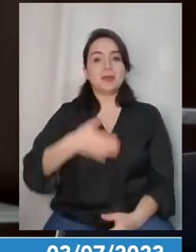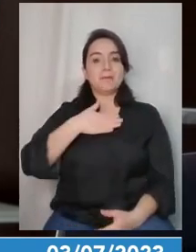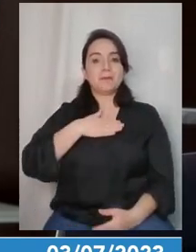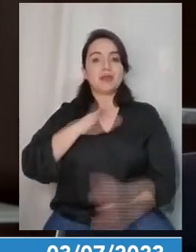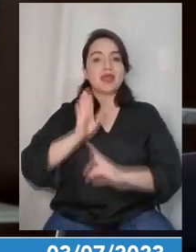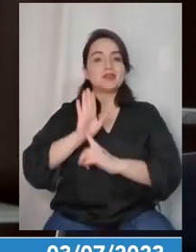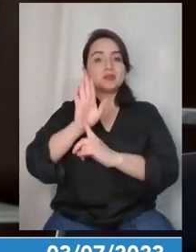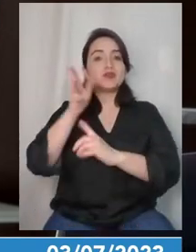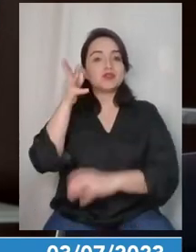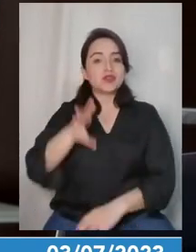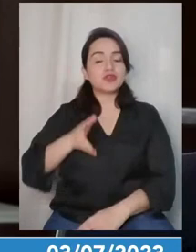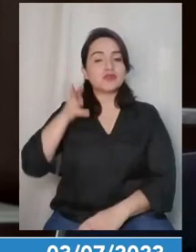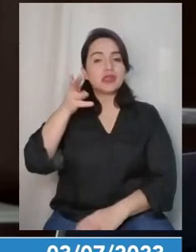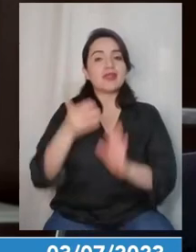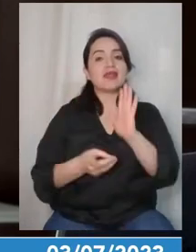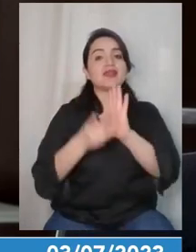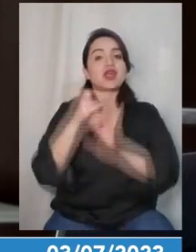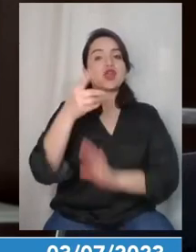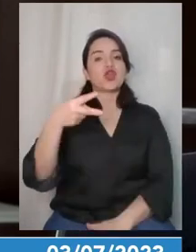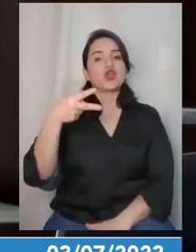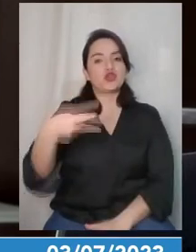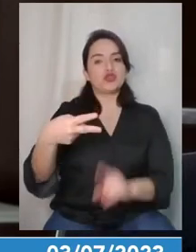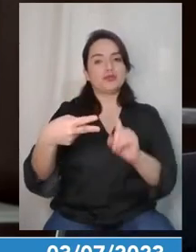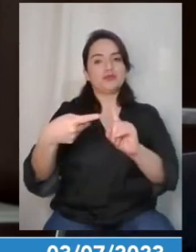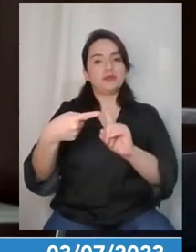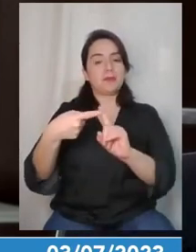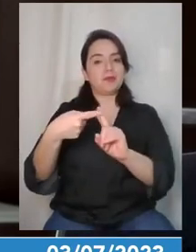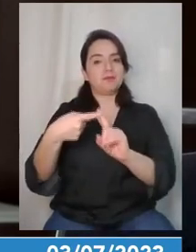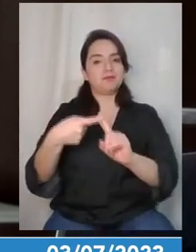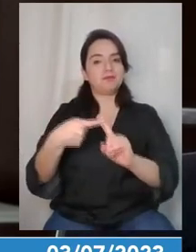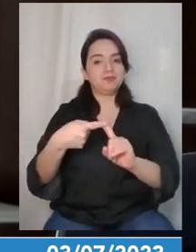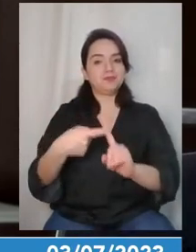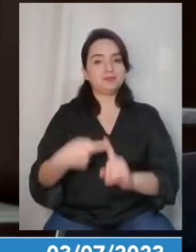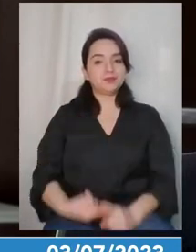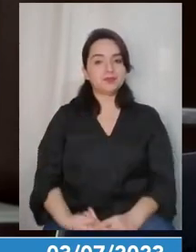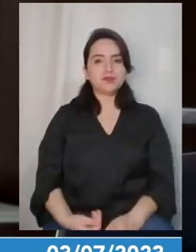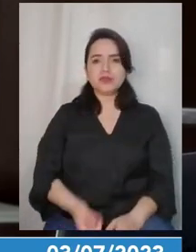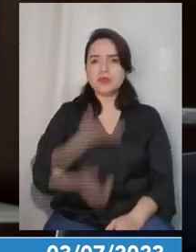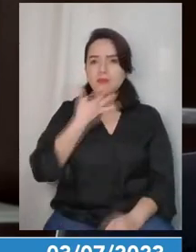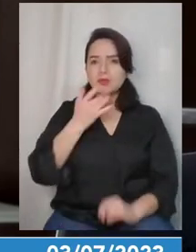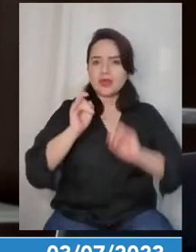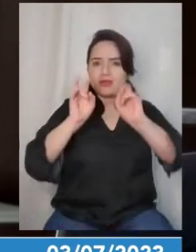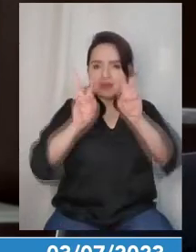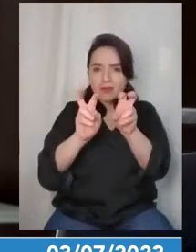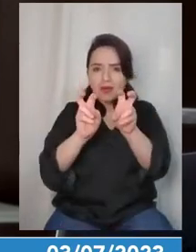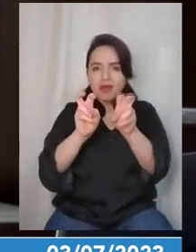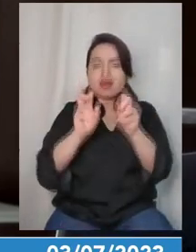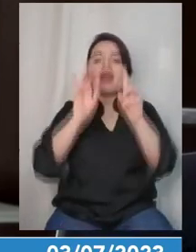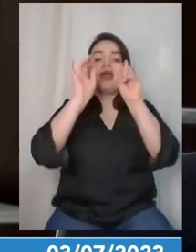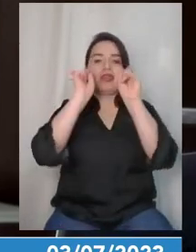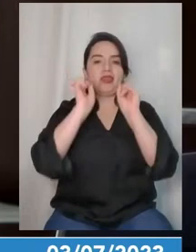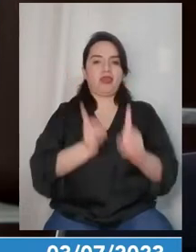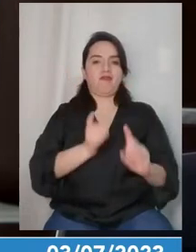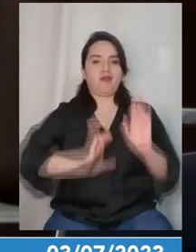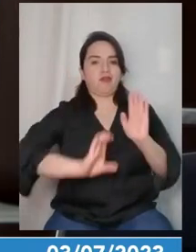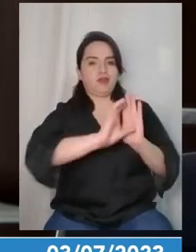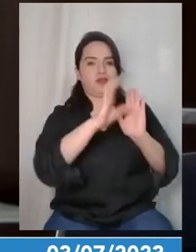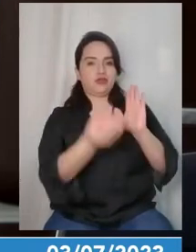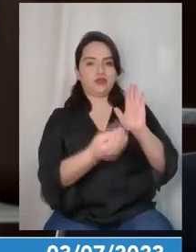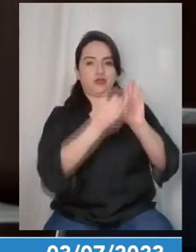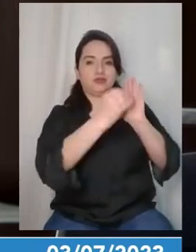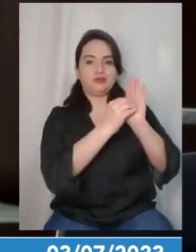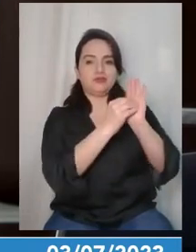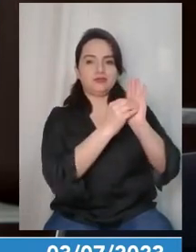grandes materias. En primer lugar, ¿por qué esta temática tiene que ser tratada en la Constitución? ¿Por qué no es suficiente la